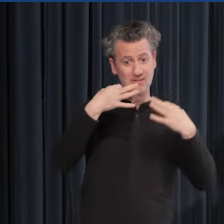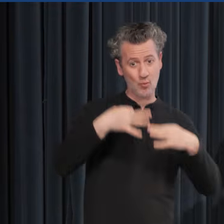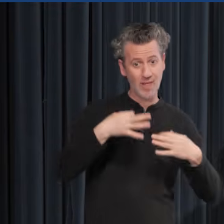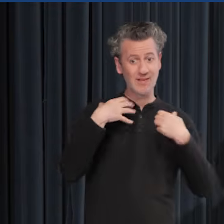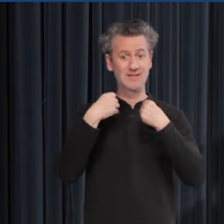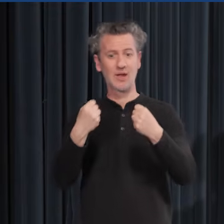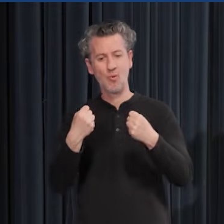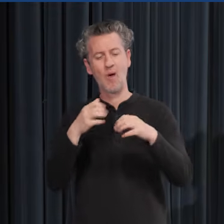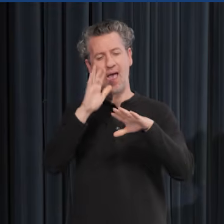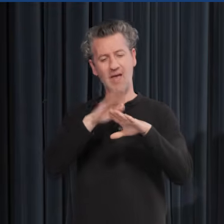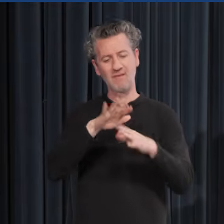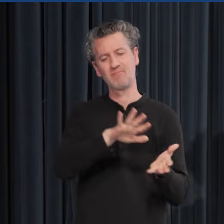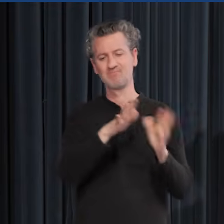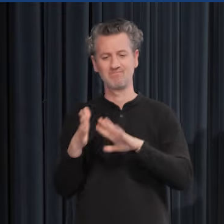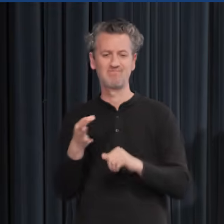como empieza a ser efectiva.